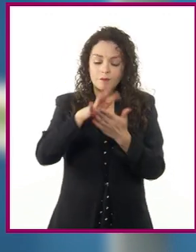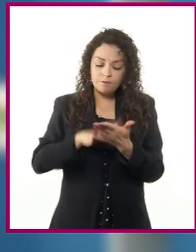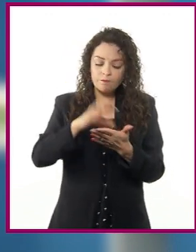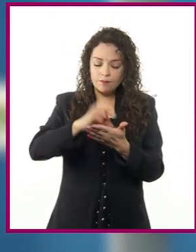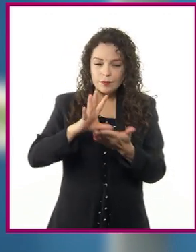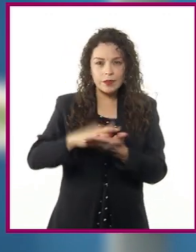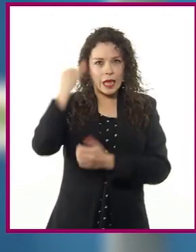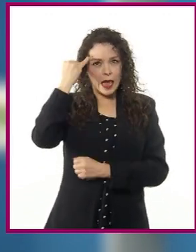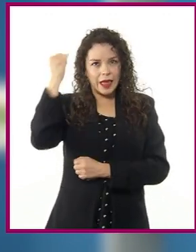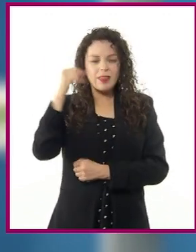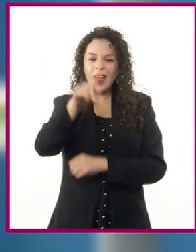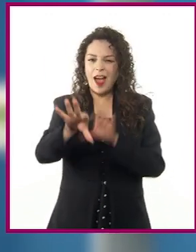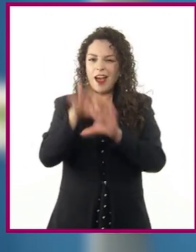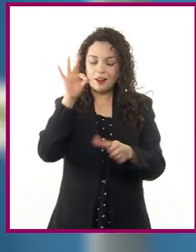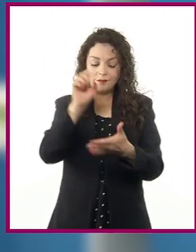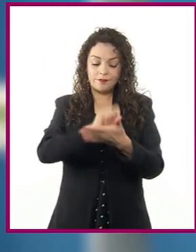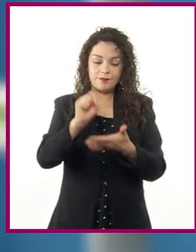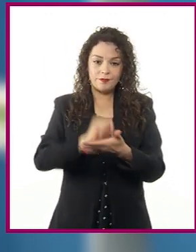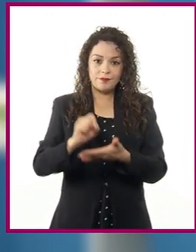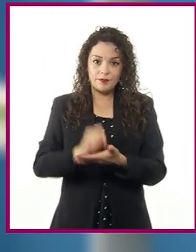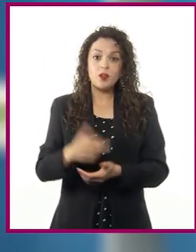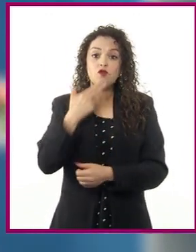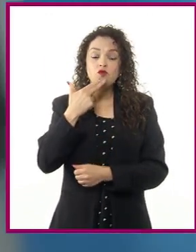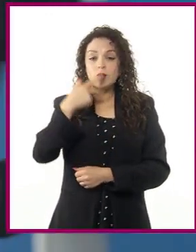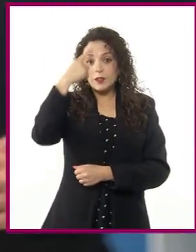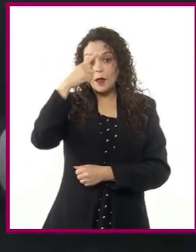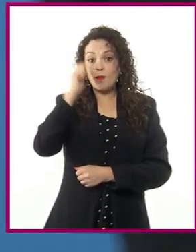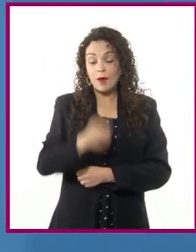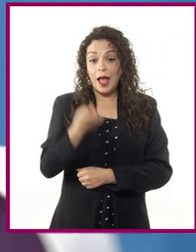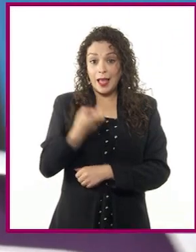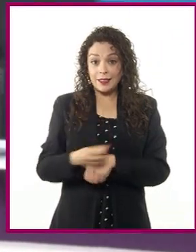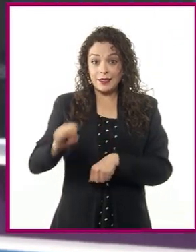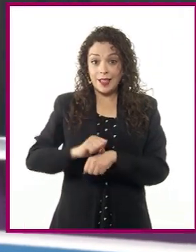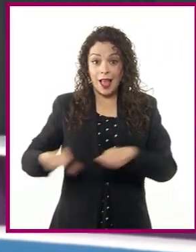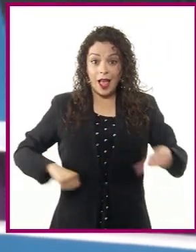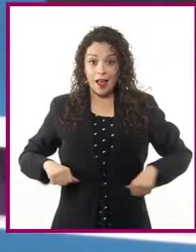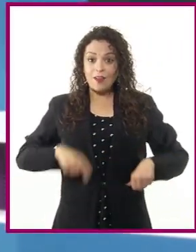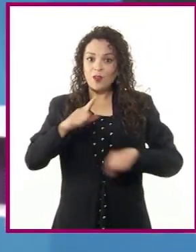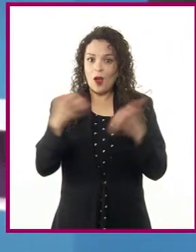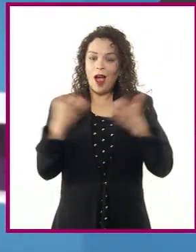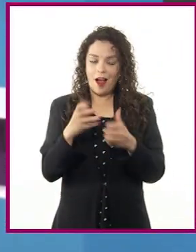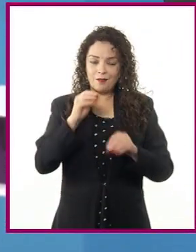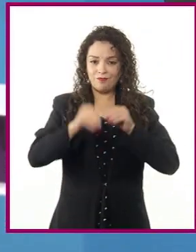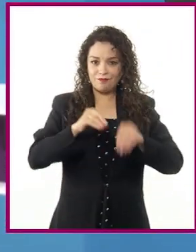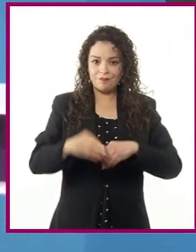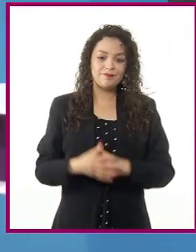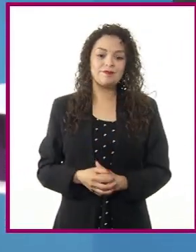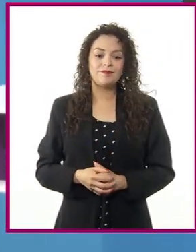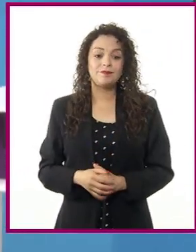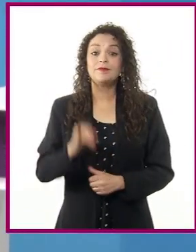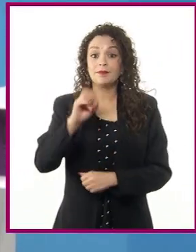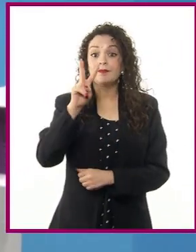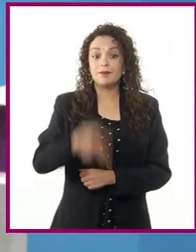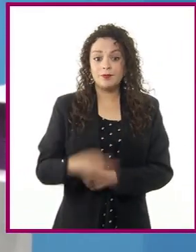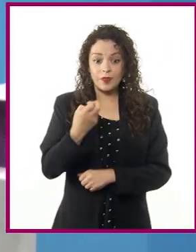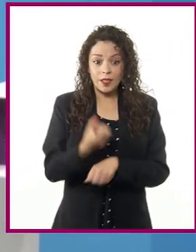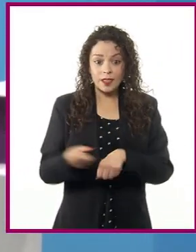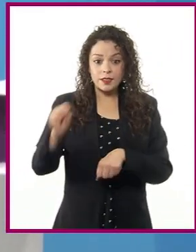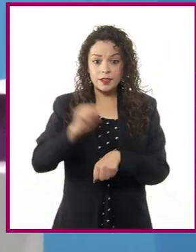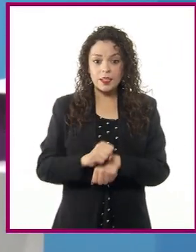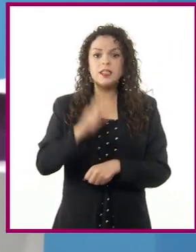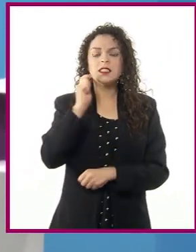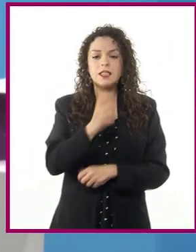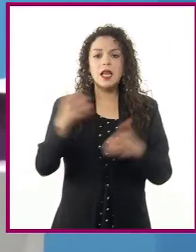ideas principales y utilizarlas al resolver el reto de la semana. Cierto, el reto de la semana consiste en elaborar